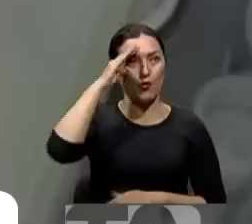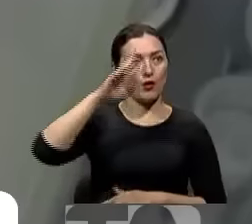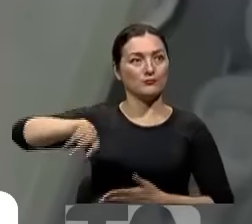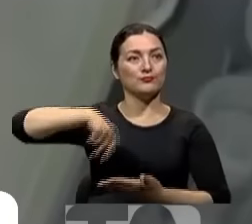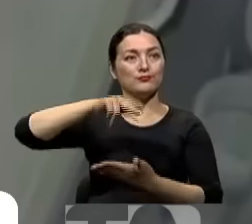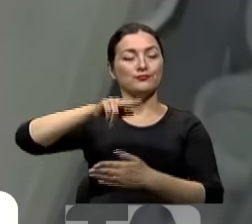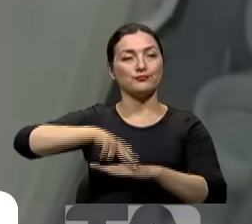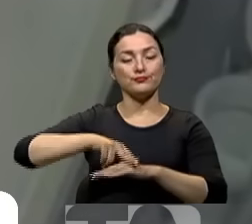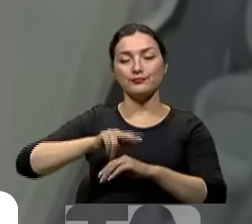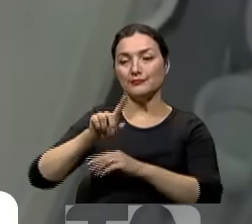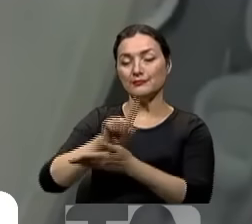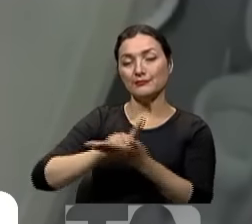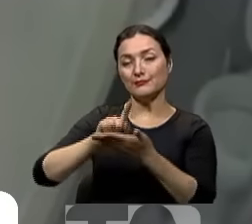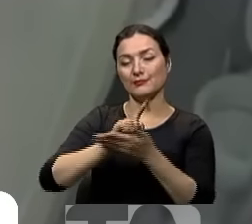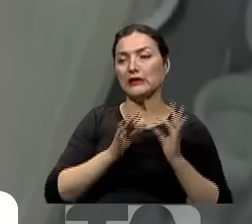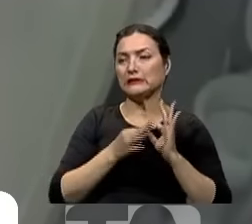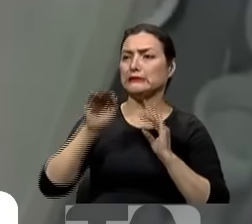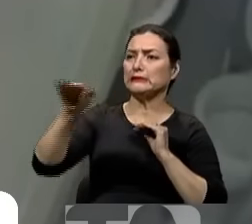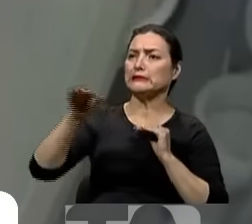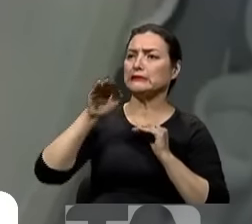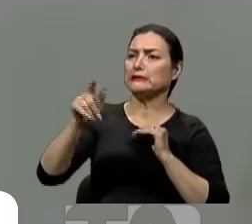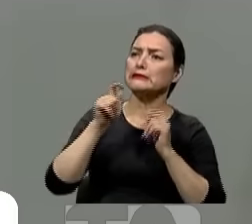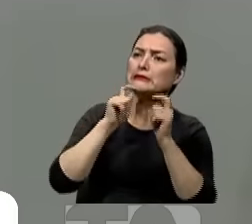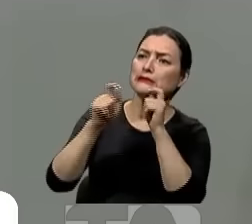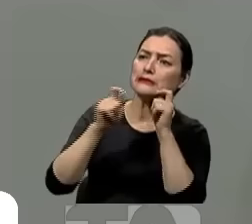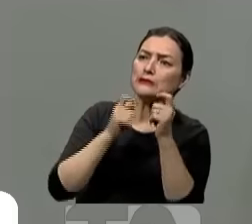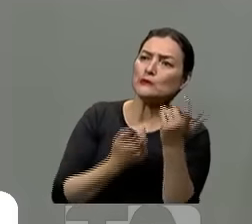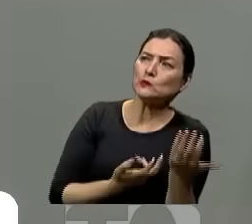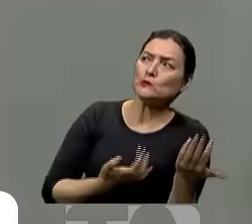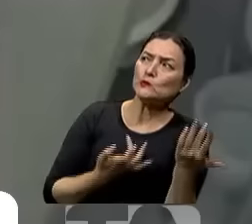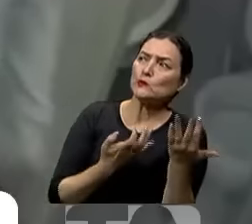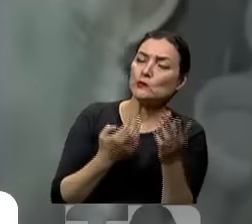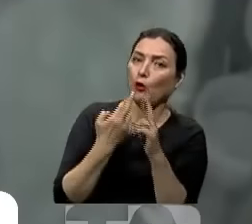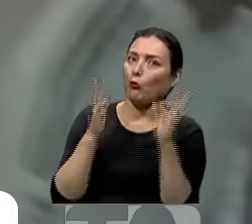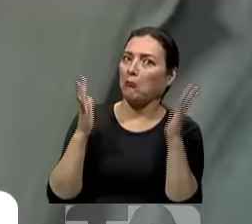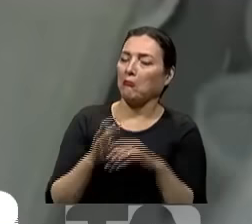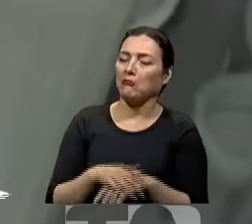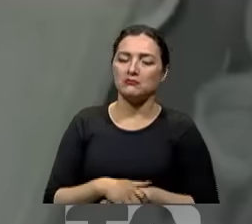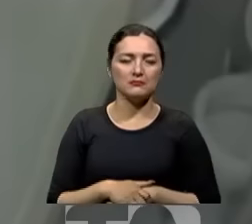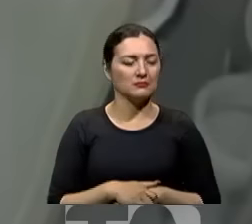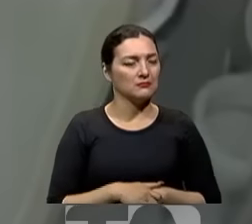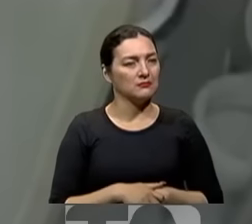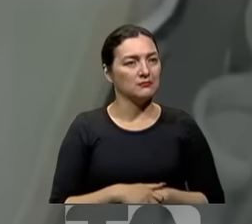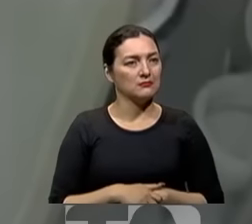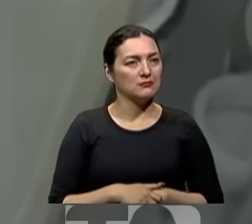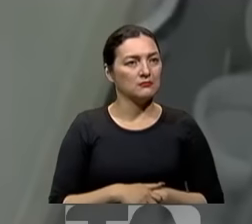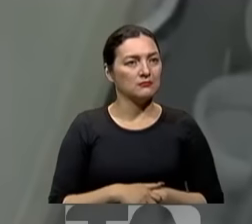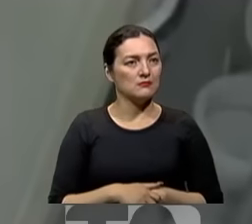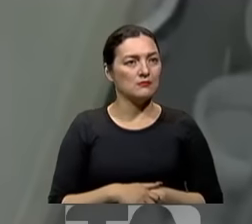Nacional Distrito Calderón, pero hasta el cierre de edición de este reportaje no obtuvimos respuesta.